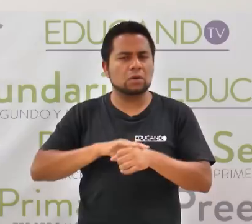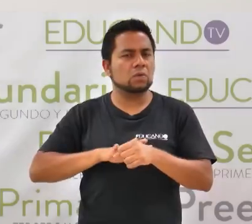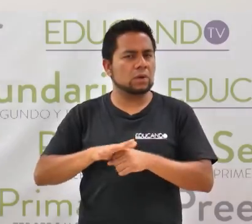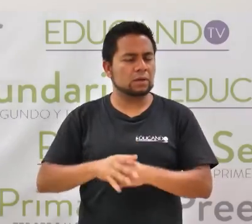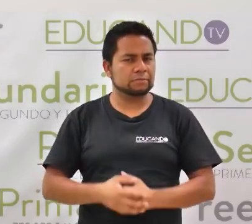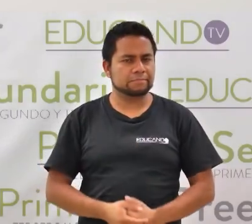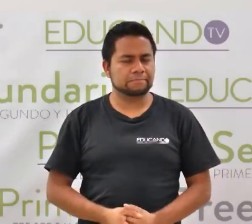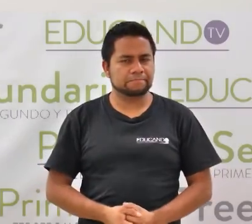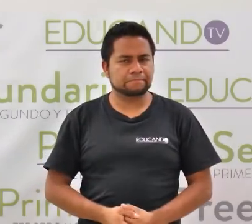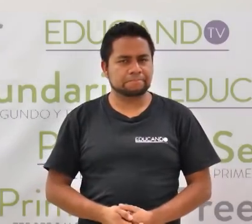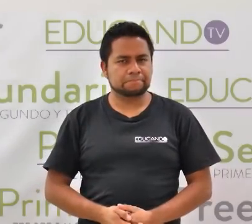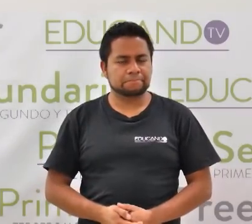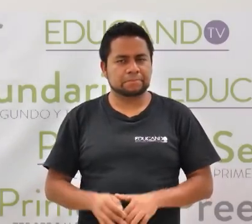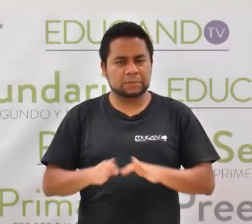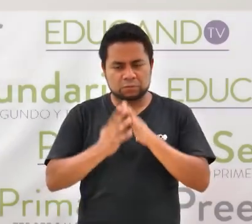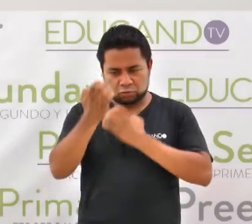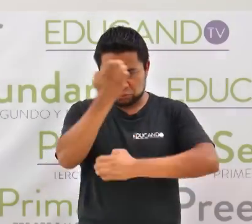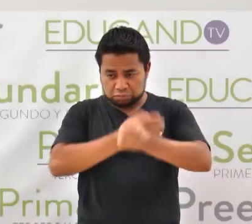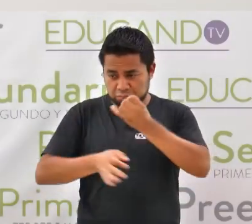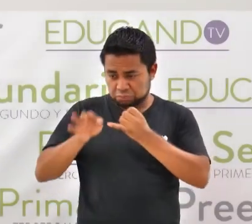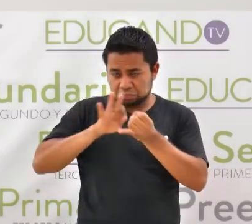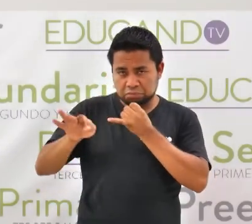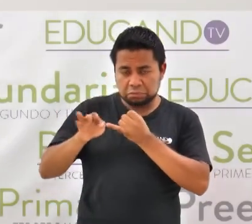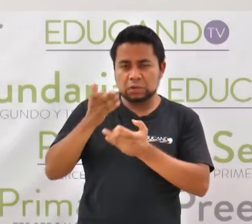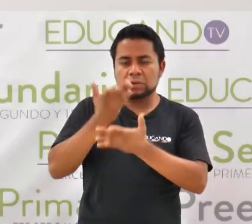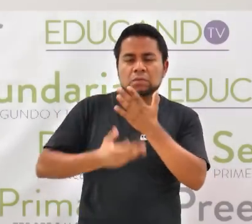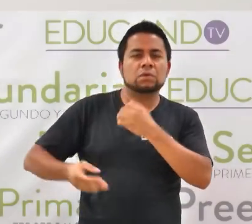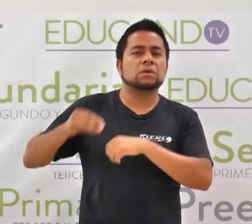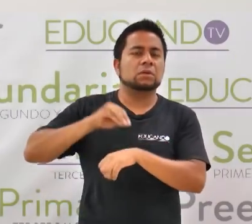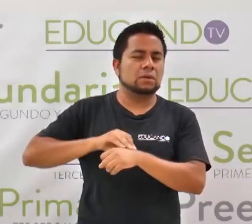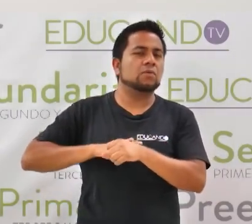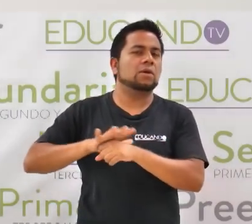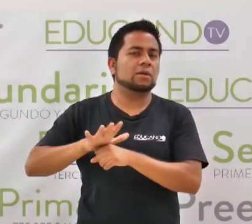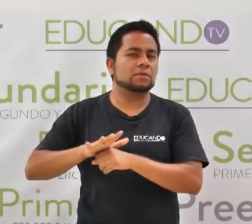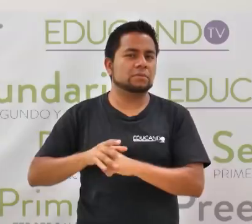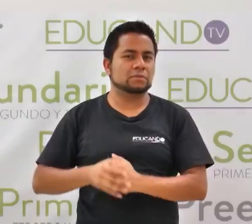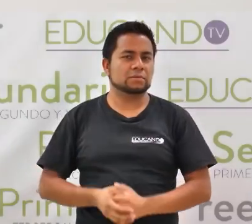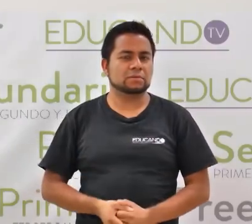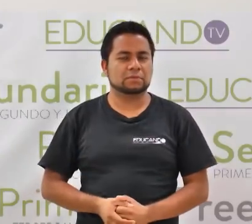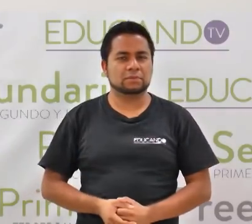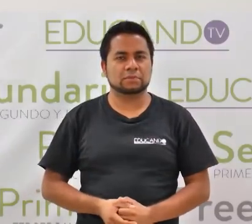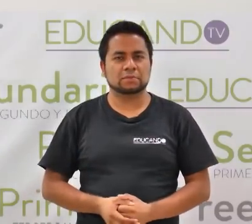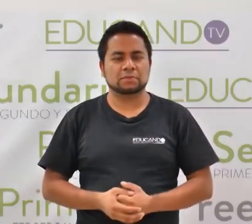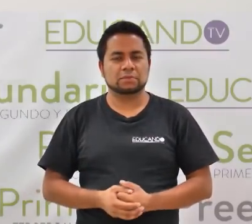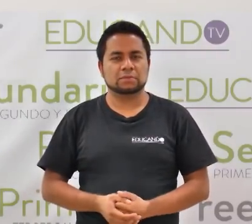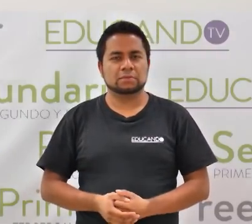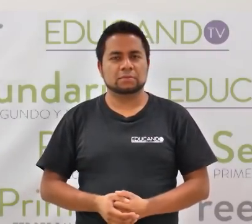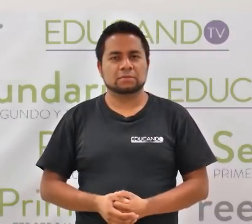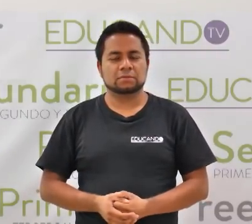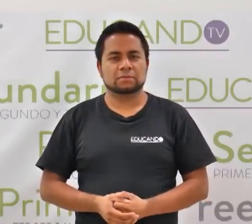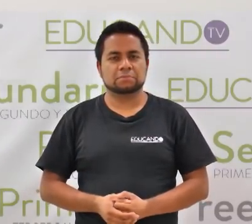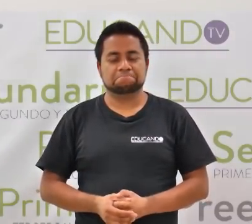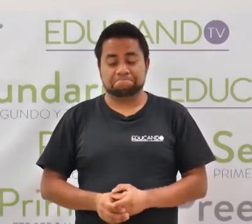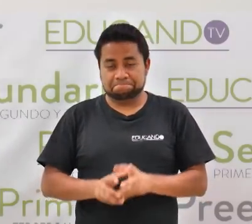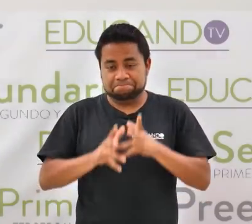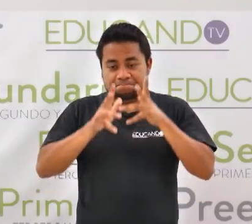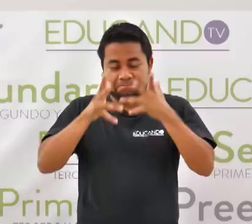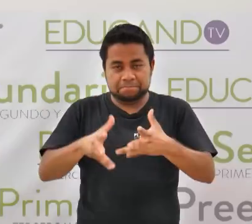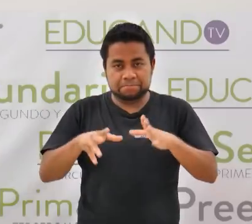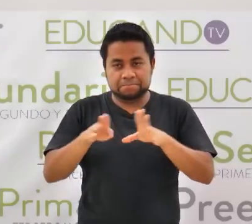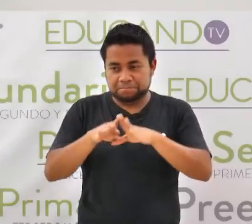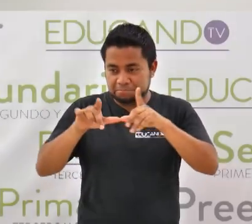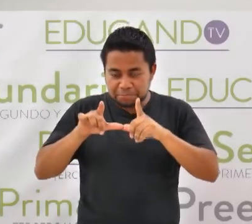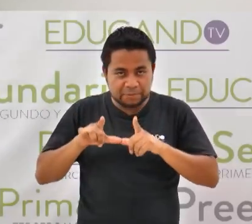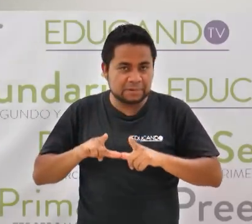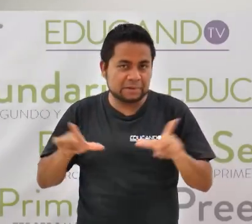aquí? Después de la última revisión, ¿qué creen que va? Pues ya, ahora sí,